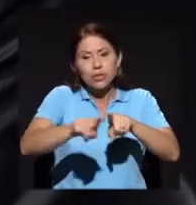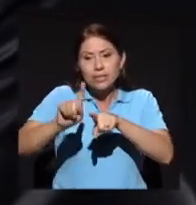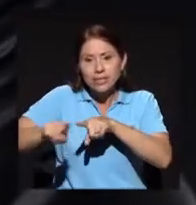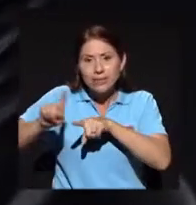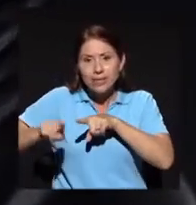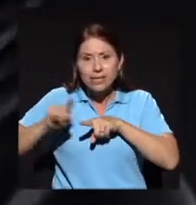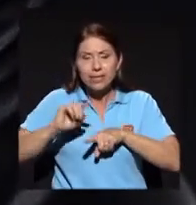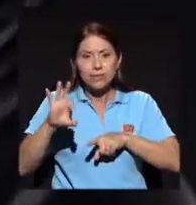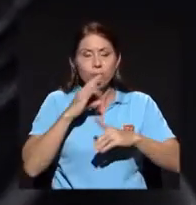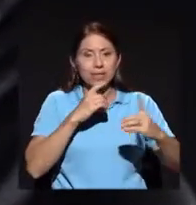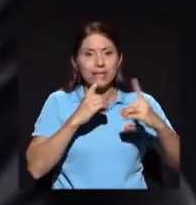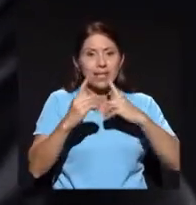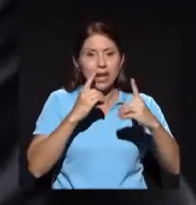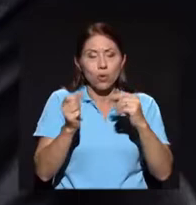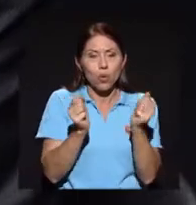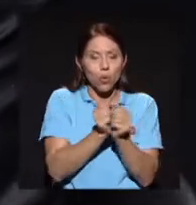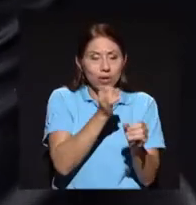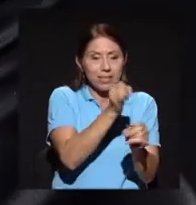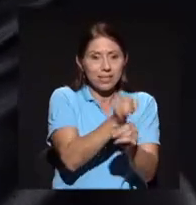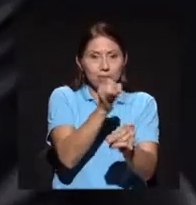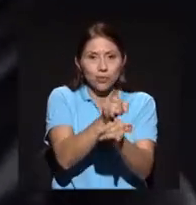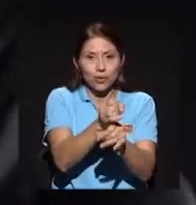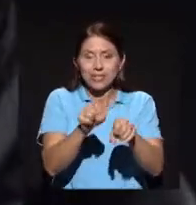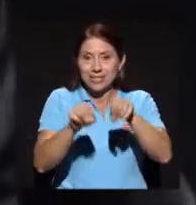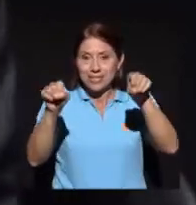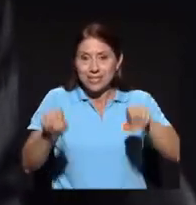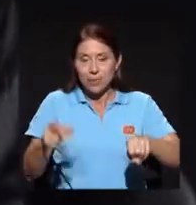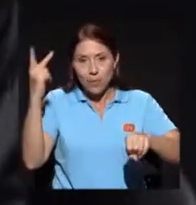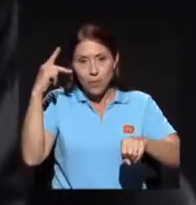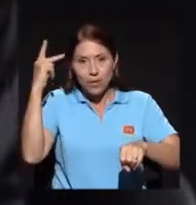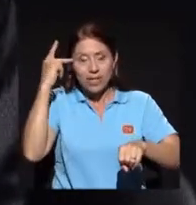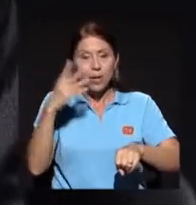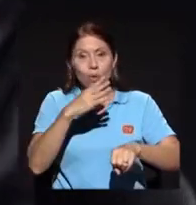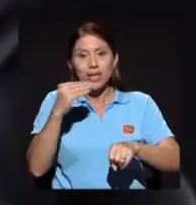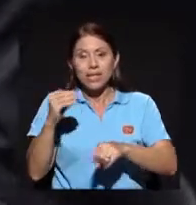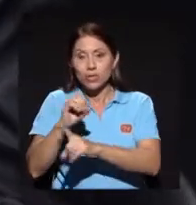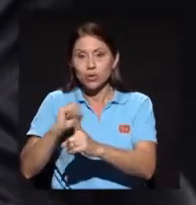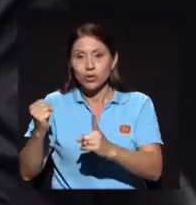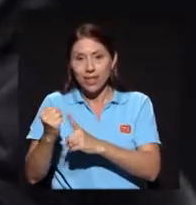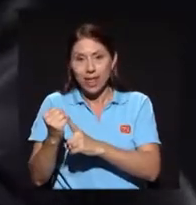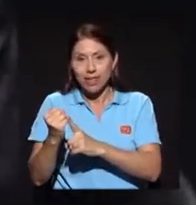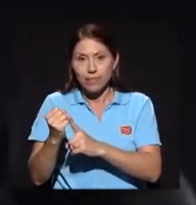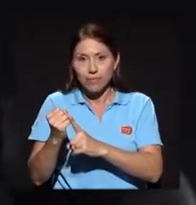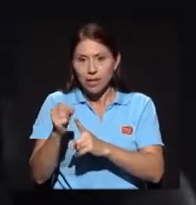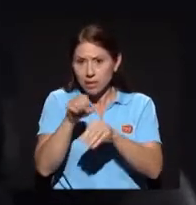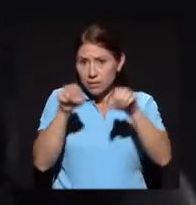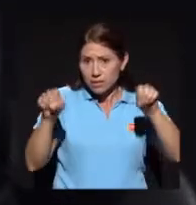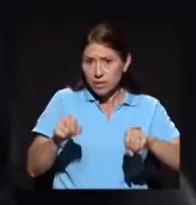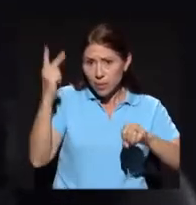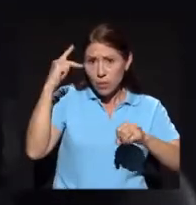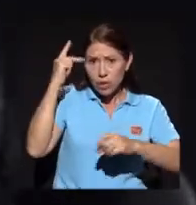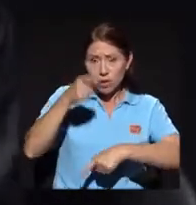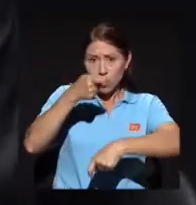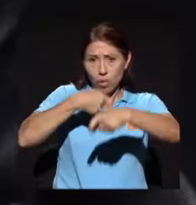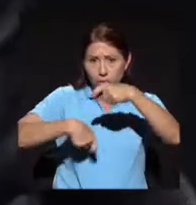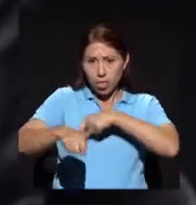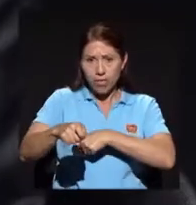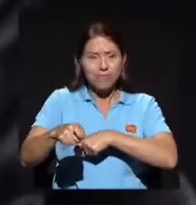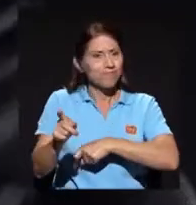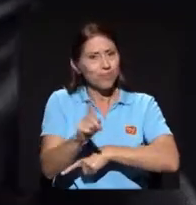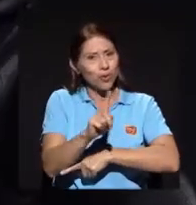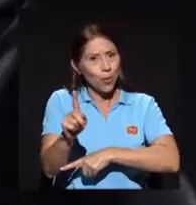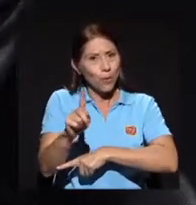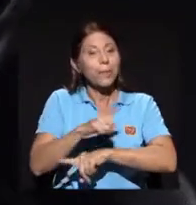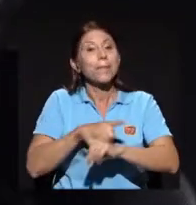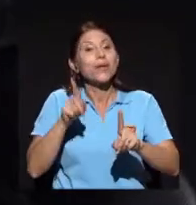político y sociedad no es sustituir al sistema político pero sí es hablar abrir canales de consulta